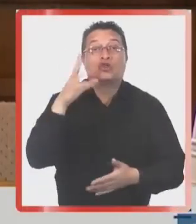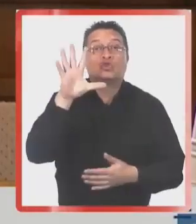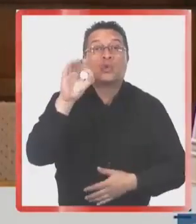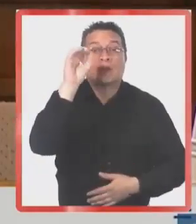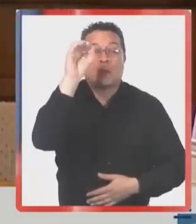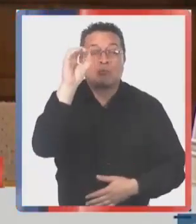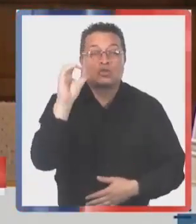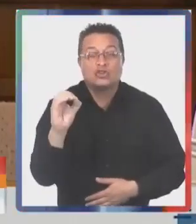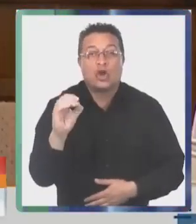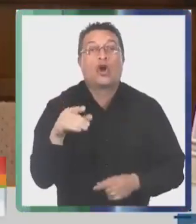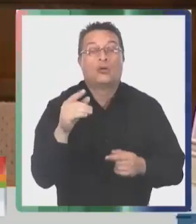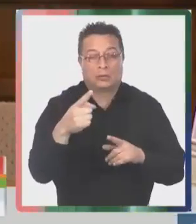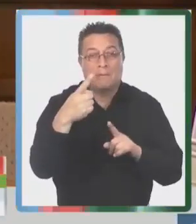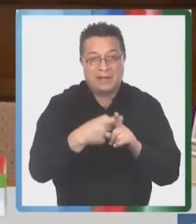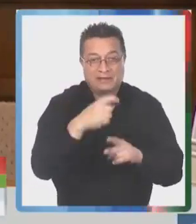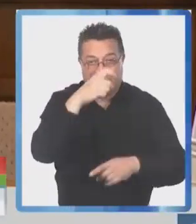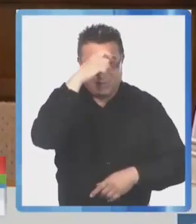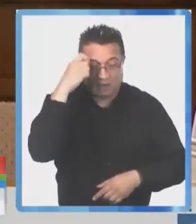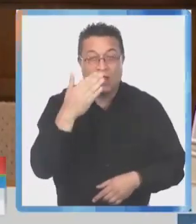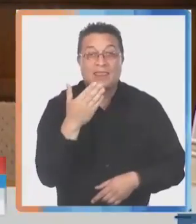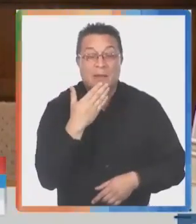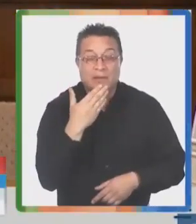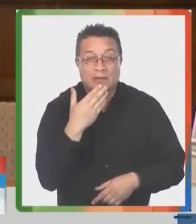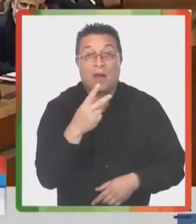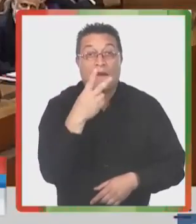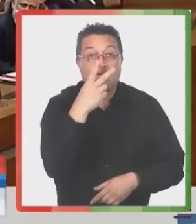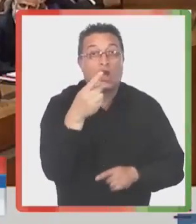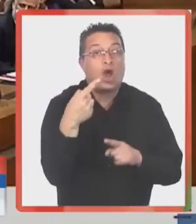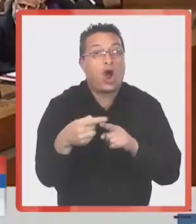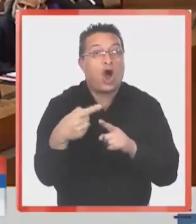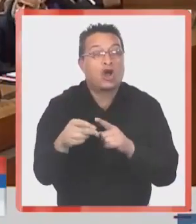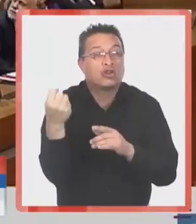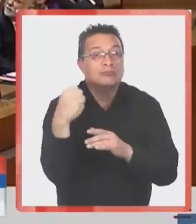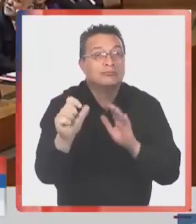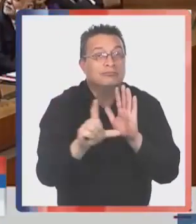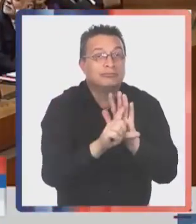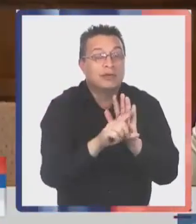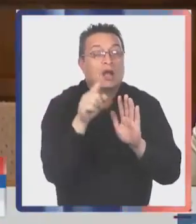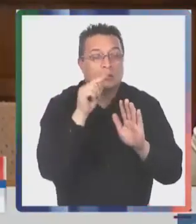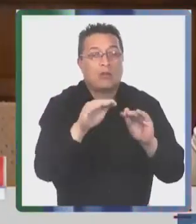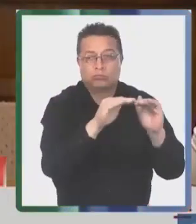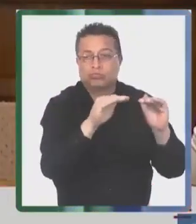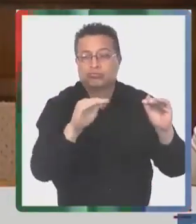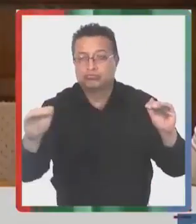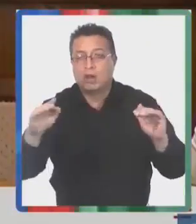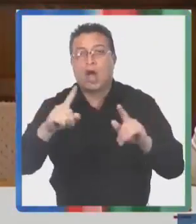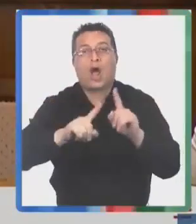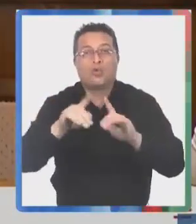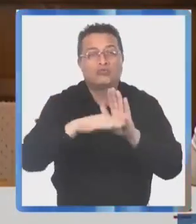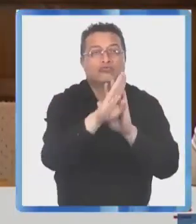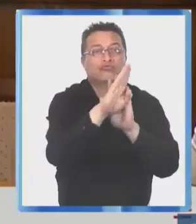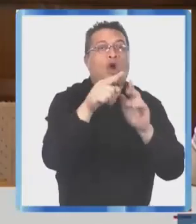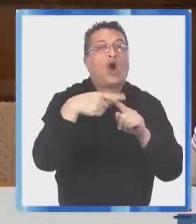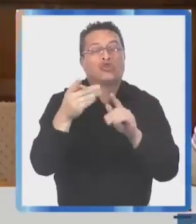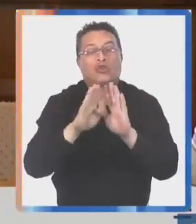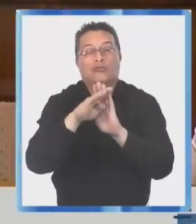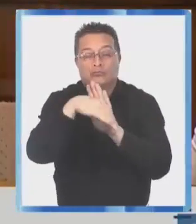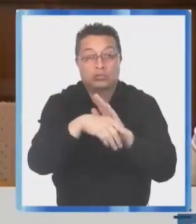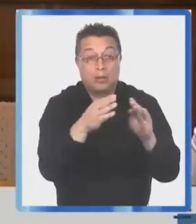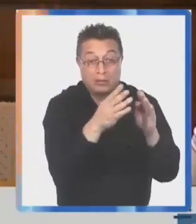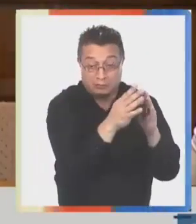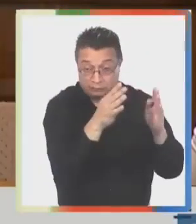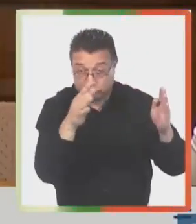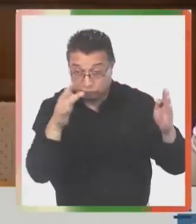desde 2018 hasta ahora en un 50%, considerando los meses del verano. Cuando uno ve otros delitos, en general